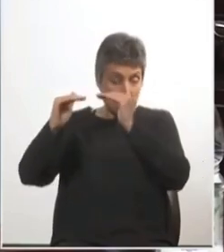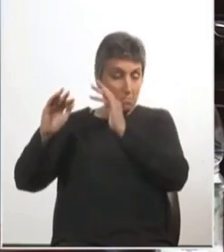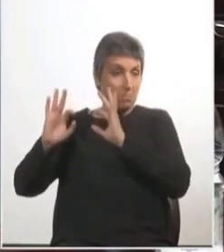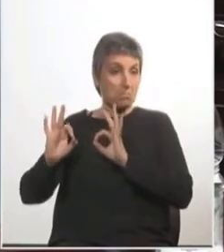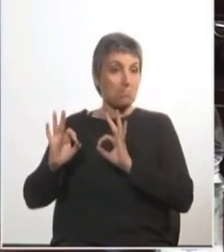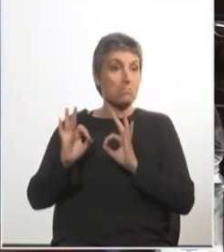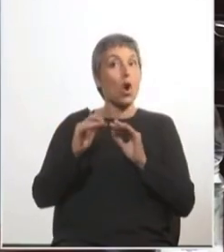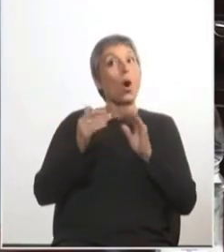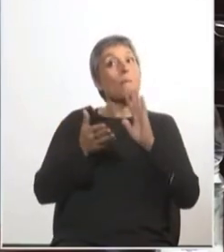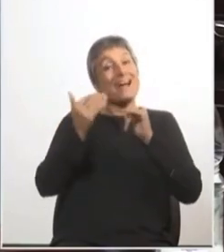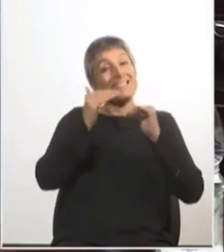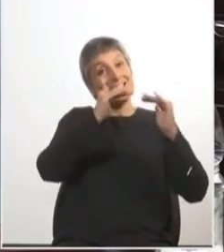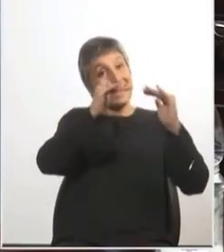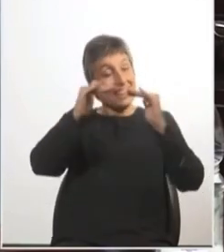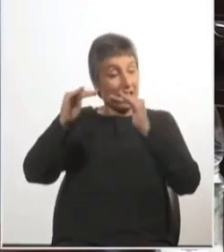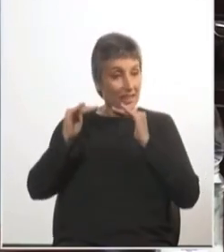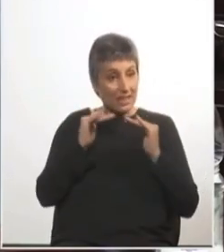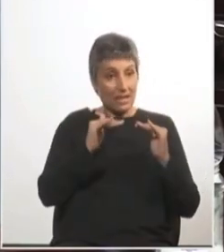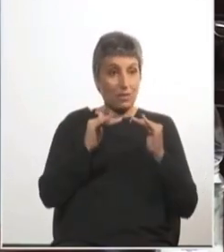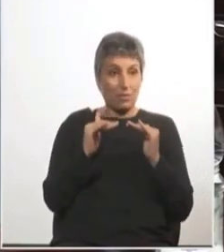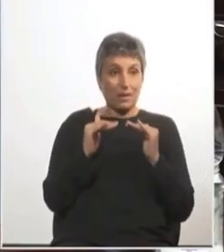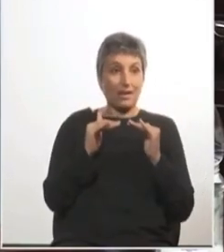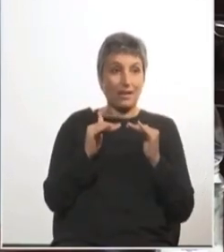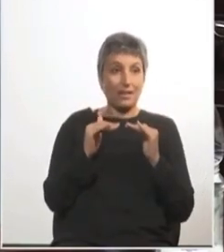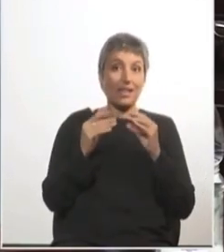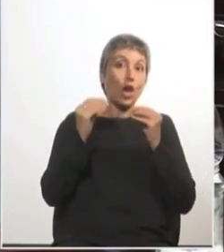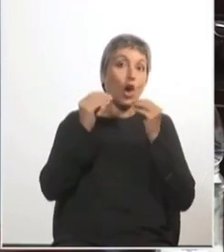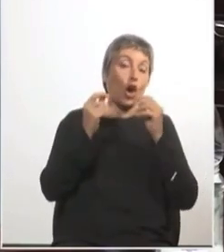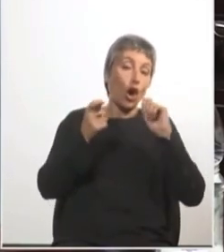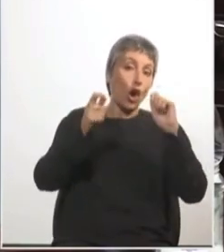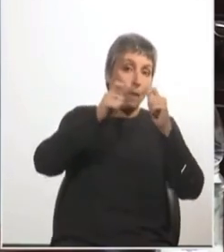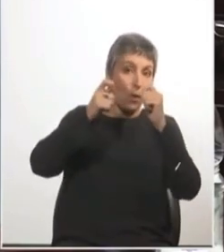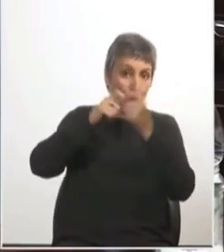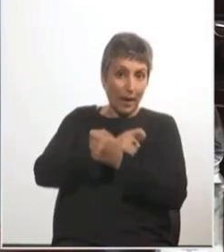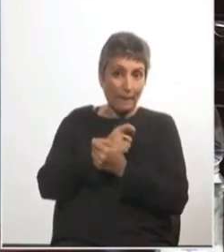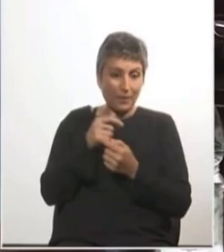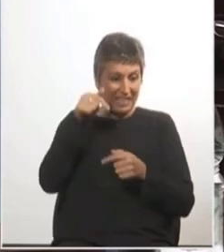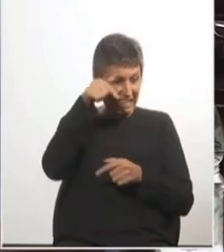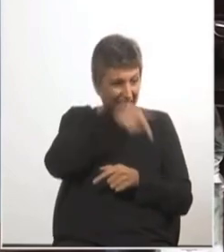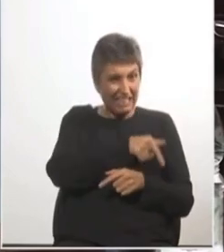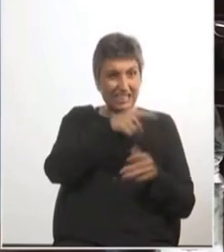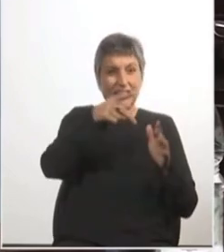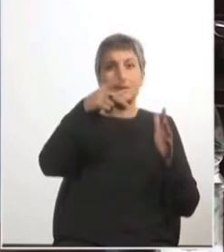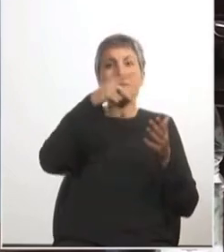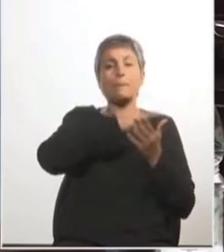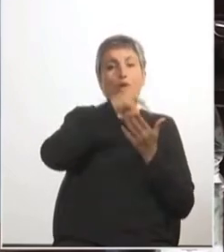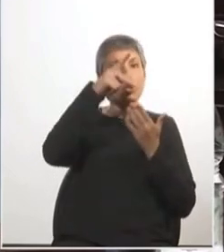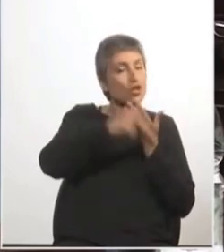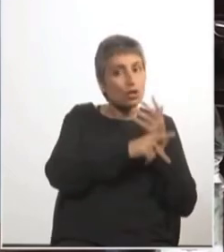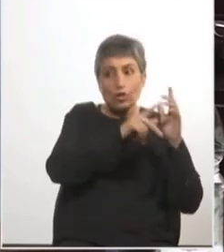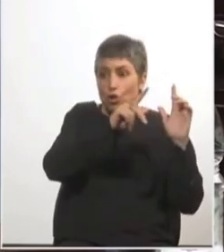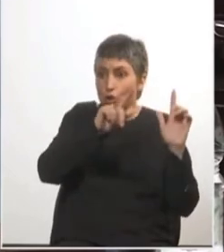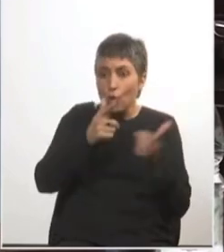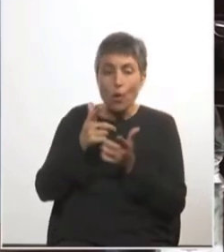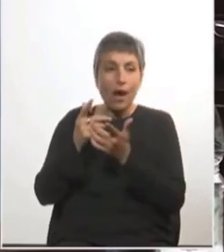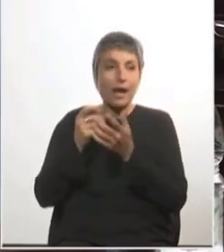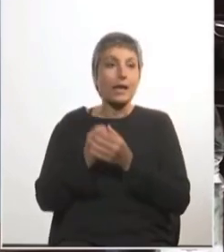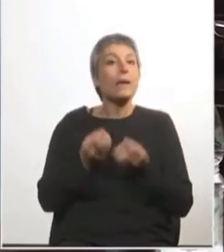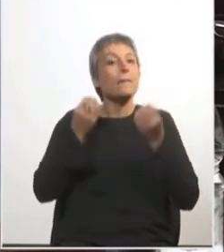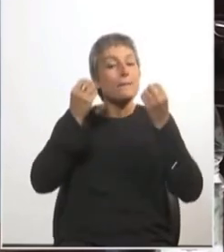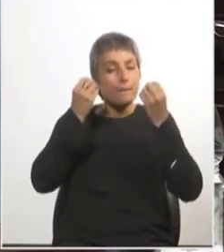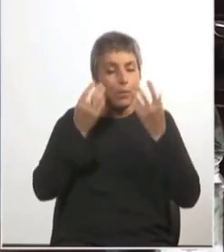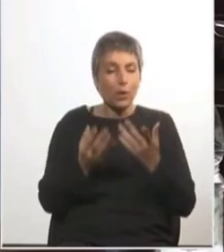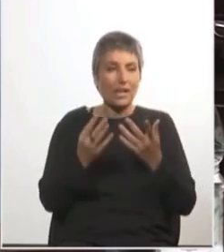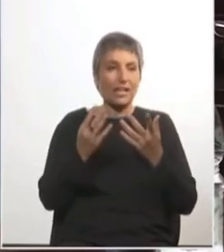equitativa o más equitativa de la carga de la reforma, que este proyecto no tiene. Esa es la razón